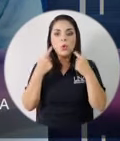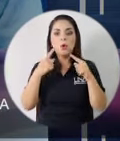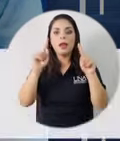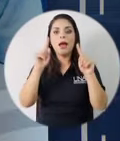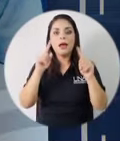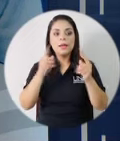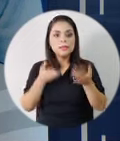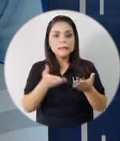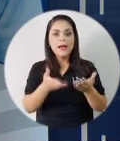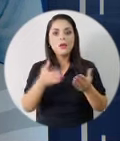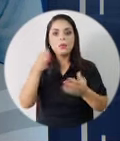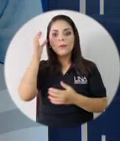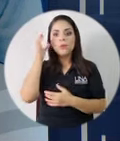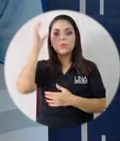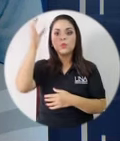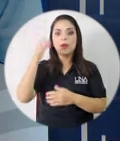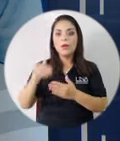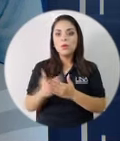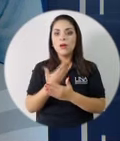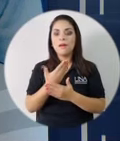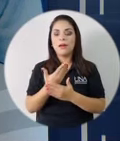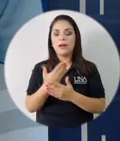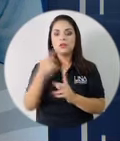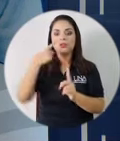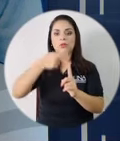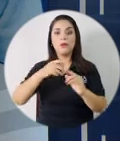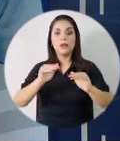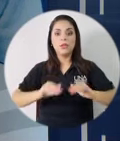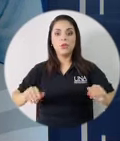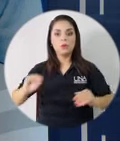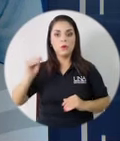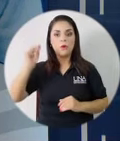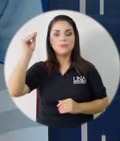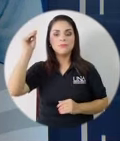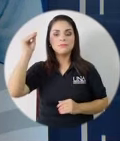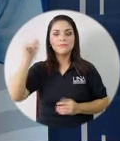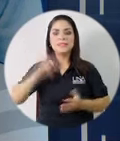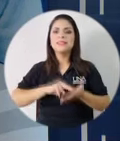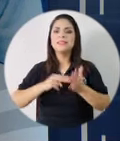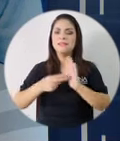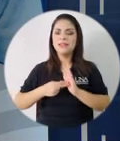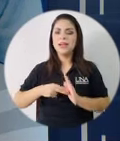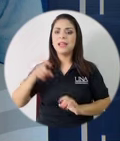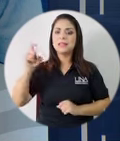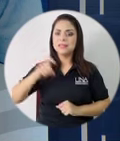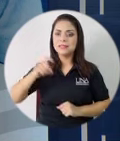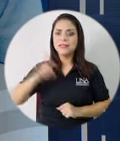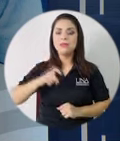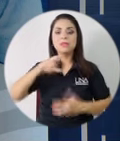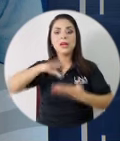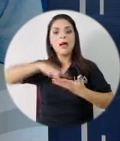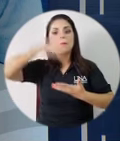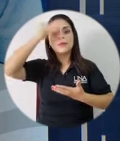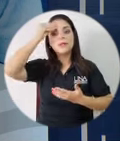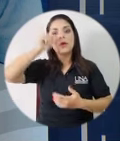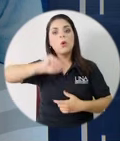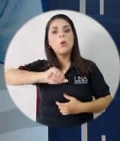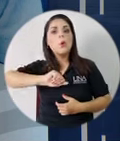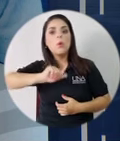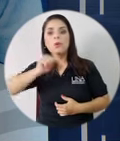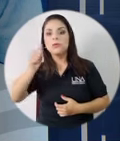generar una cultura nueva alrededor de la niñez y adolescencia. O sea, necesitamos